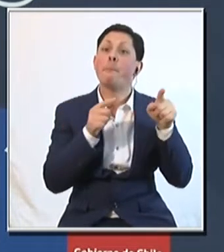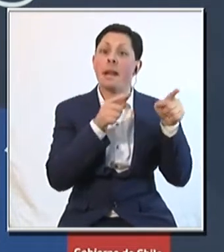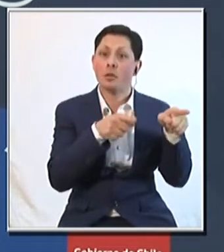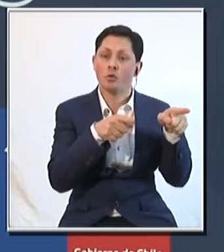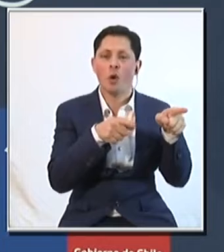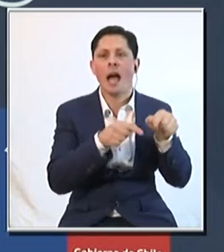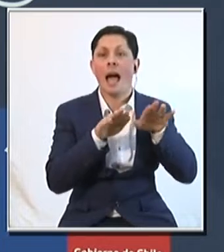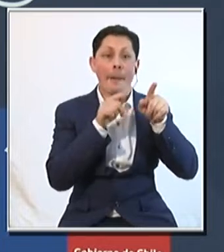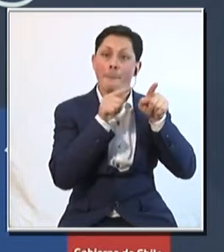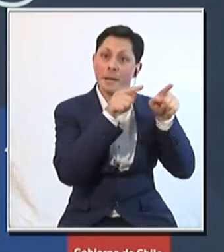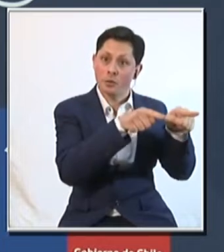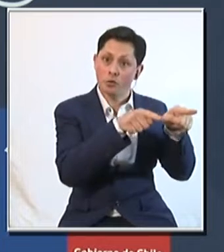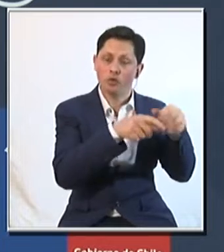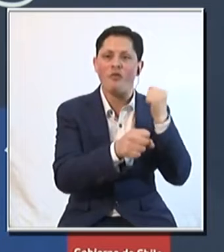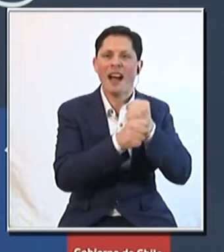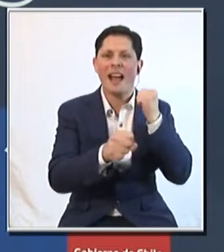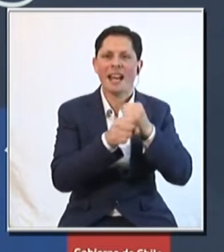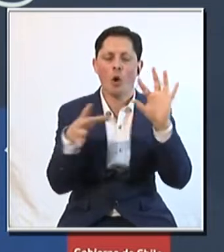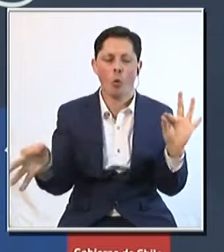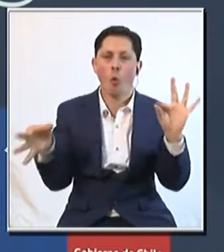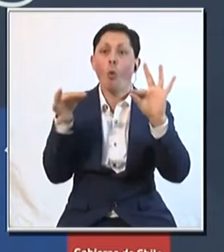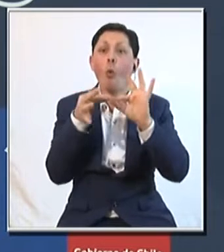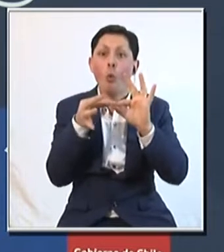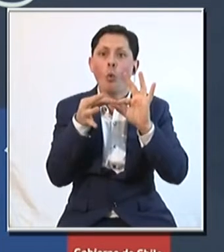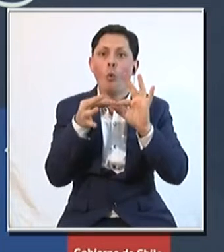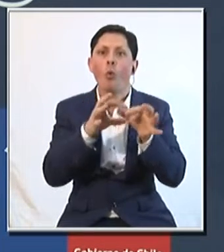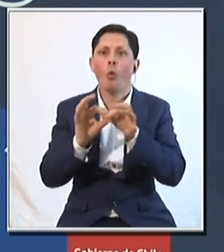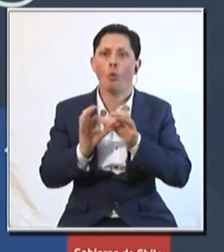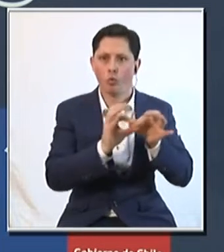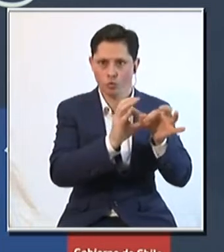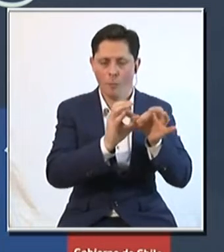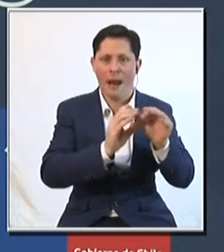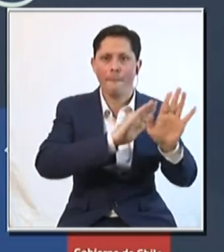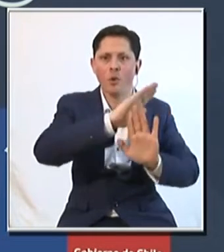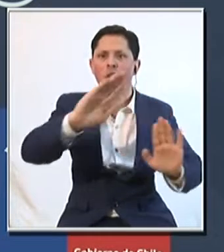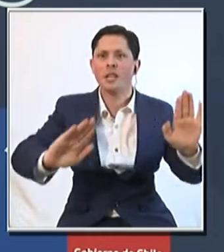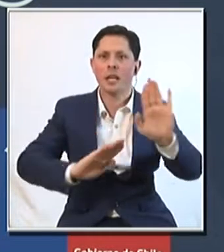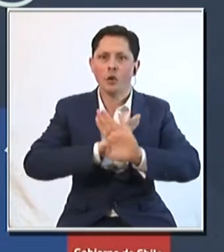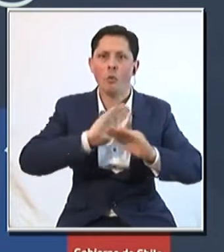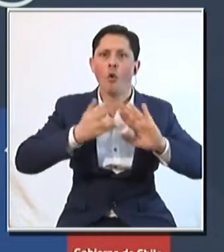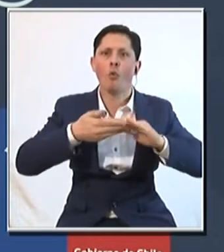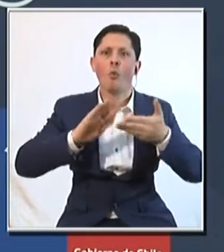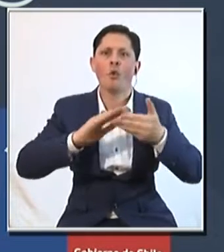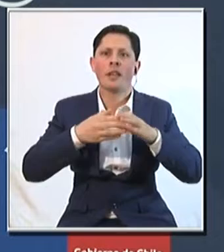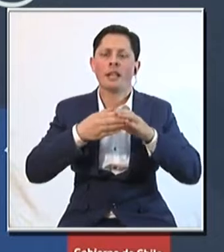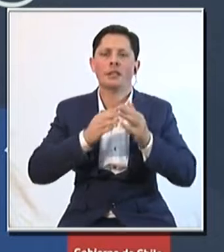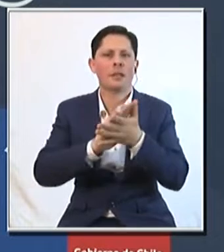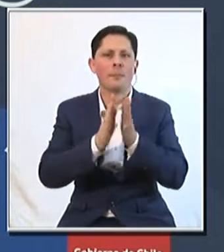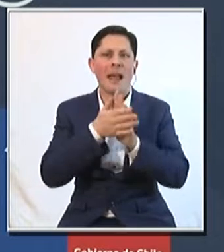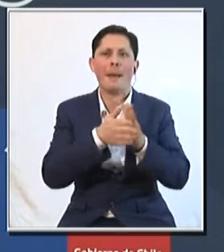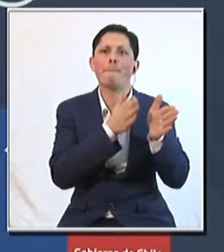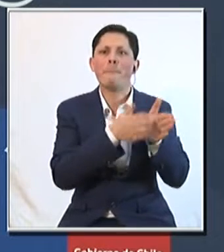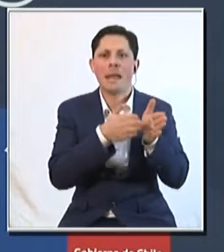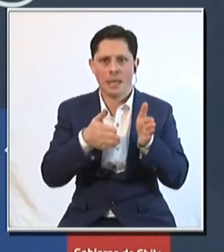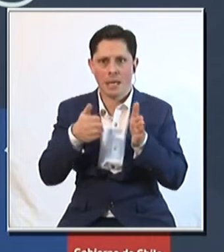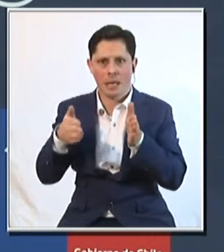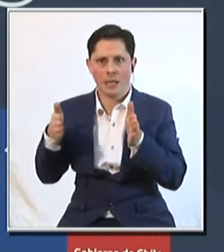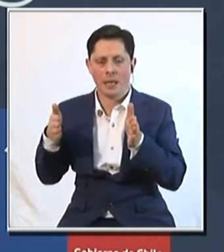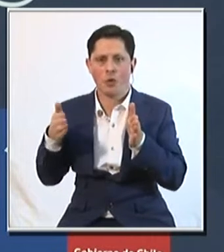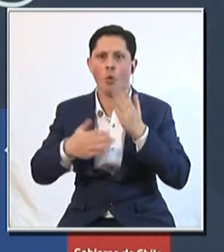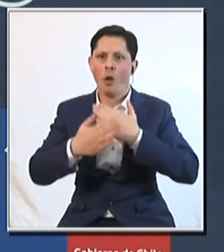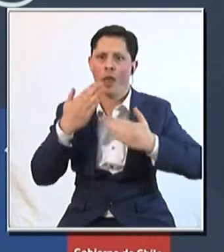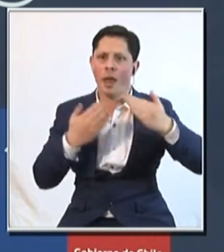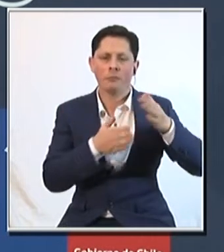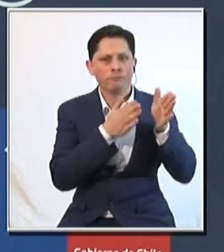que trabajar juntos para protegernos como comunidad. Por eso las medidas de cuidado siguen siendo